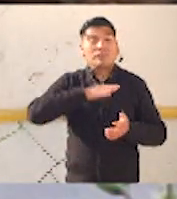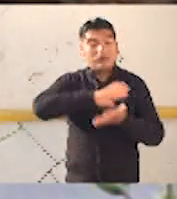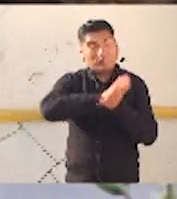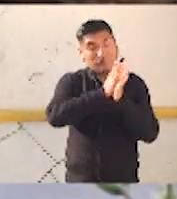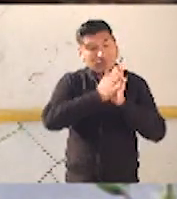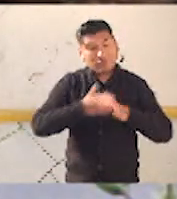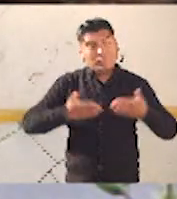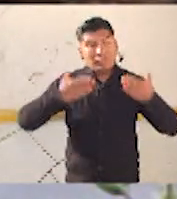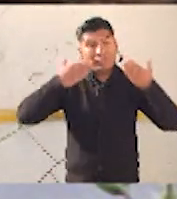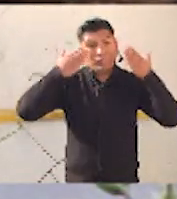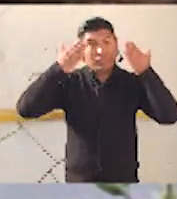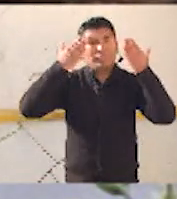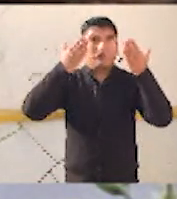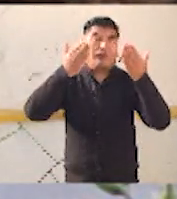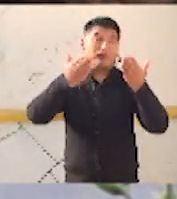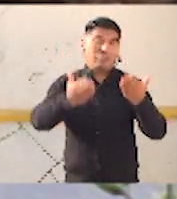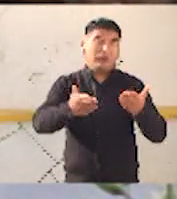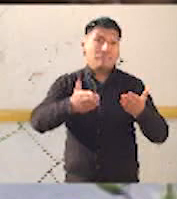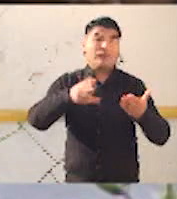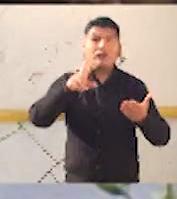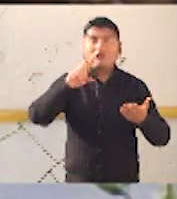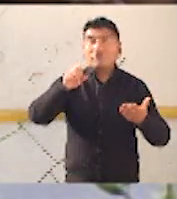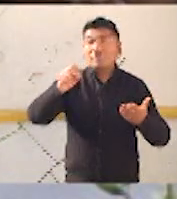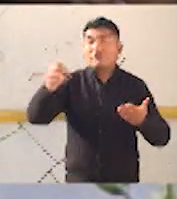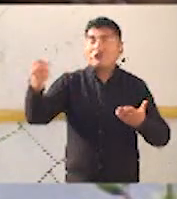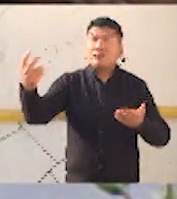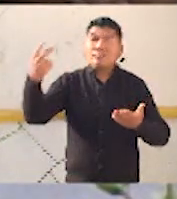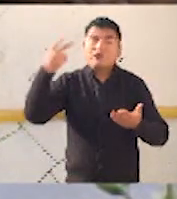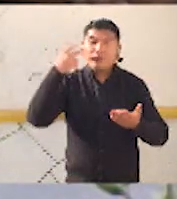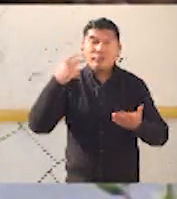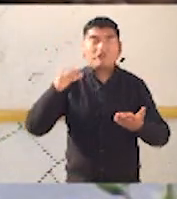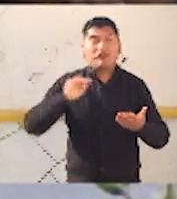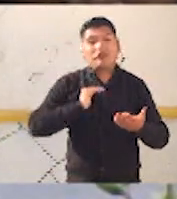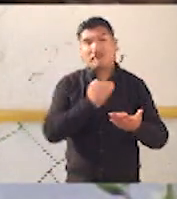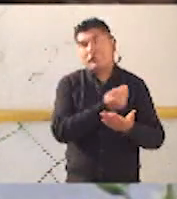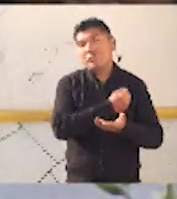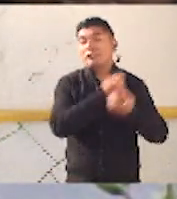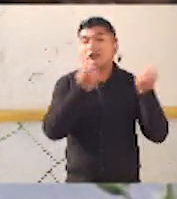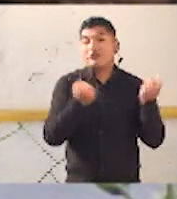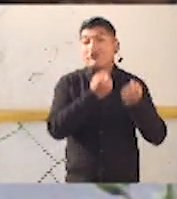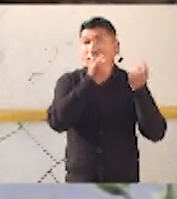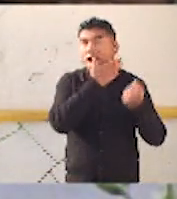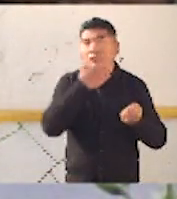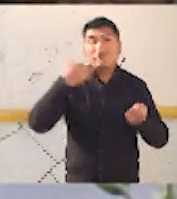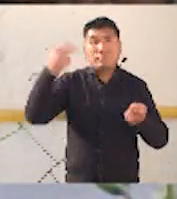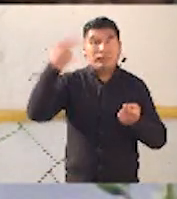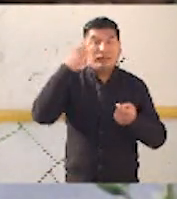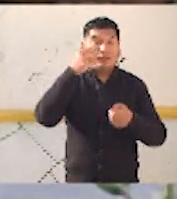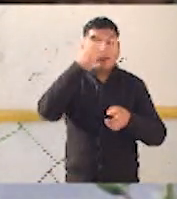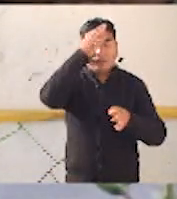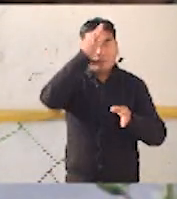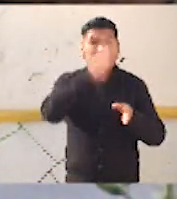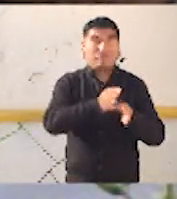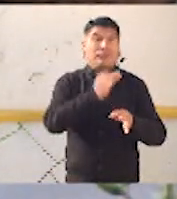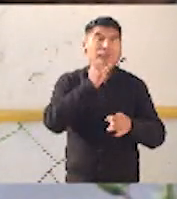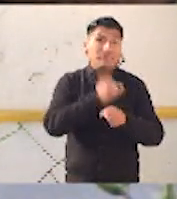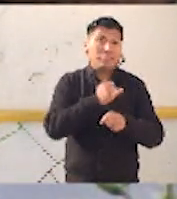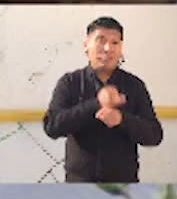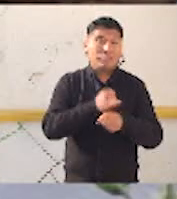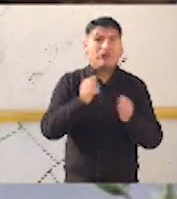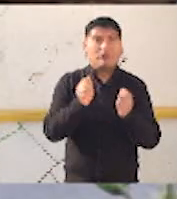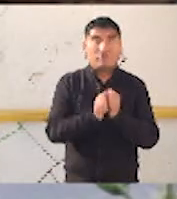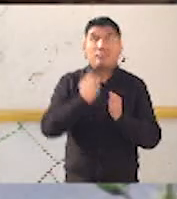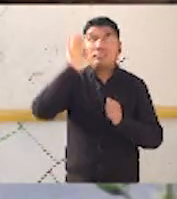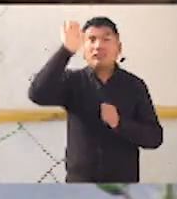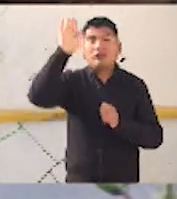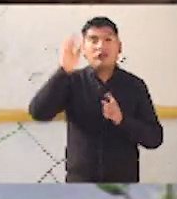paz les dejo, mi paz les doy. No tengas en cuenta nuestros pecados, sino la fe de tu Iglesia. Y conforme